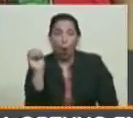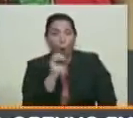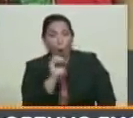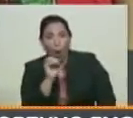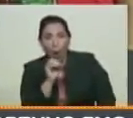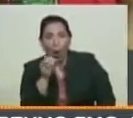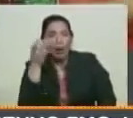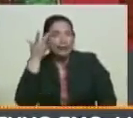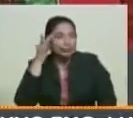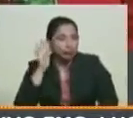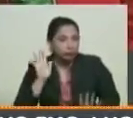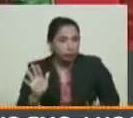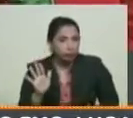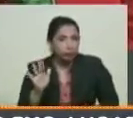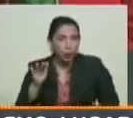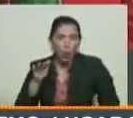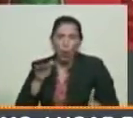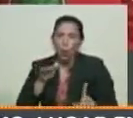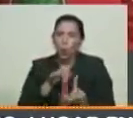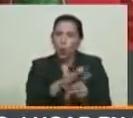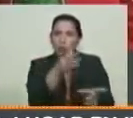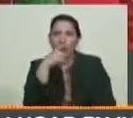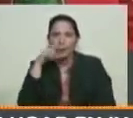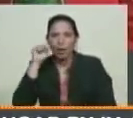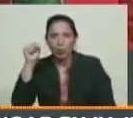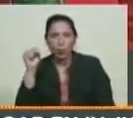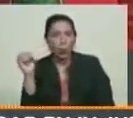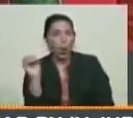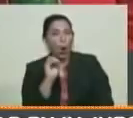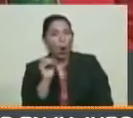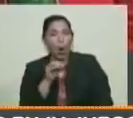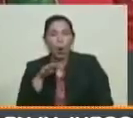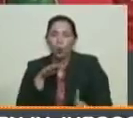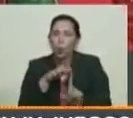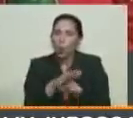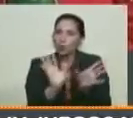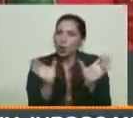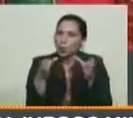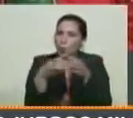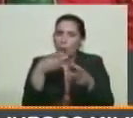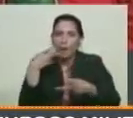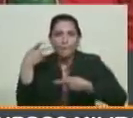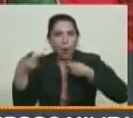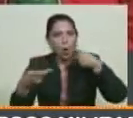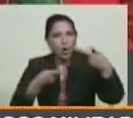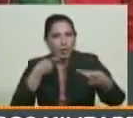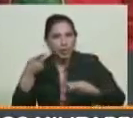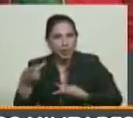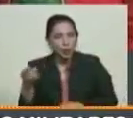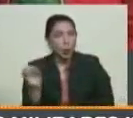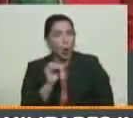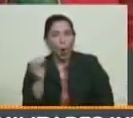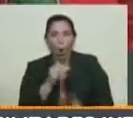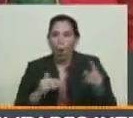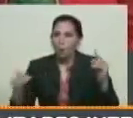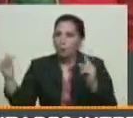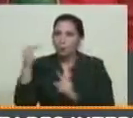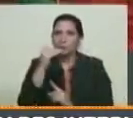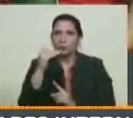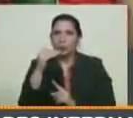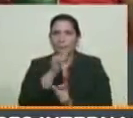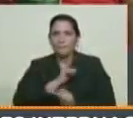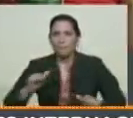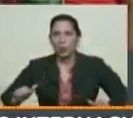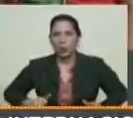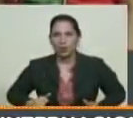Nicolás Maduro, contra alguien del alto mando político, contra alguien del alto mando militar, debe tener una